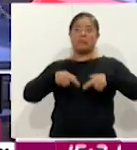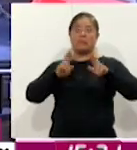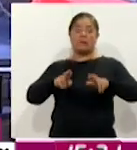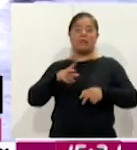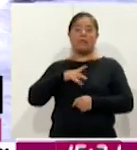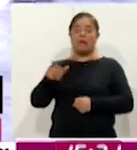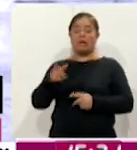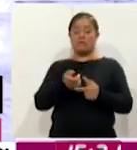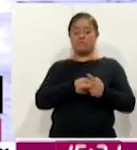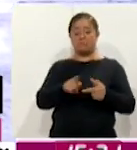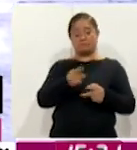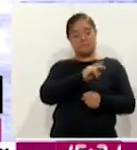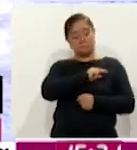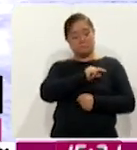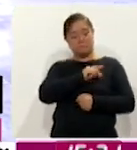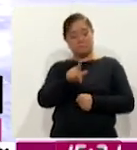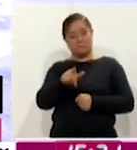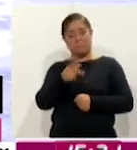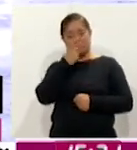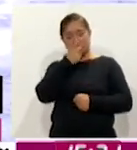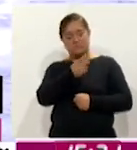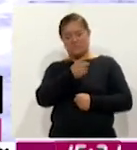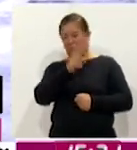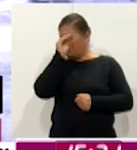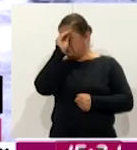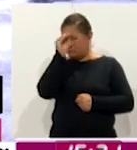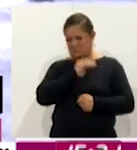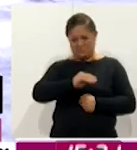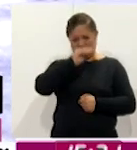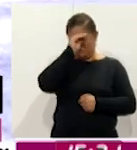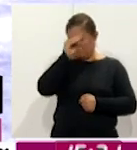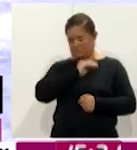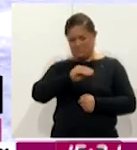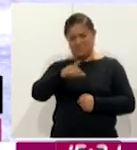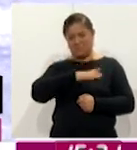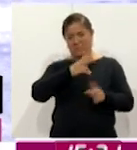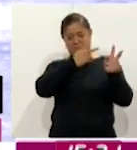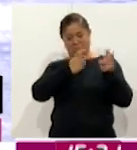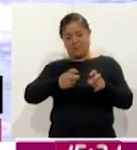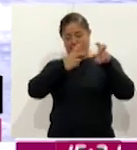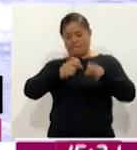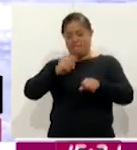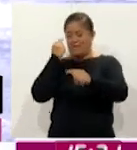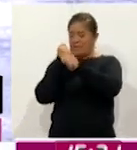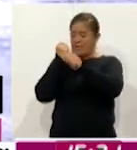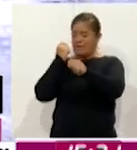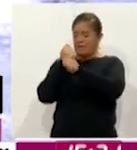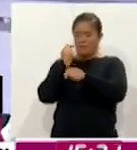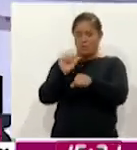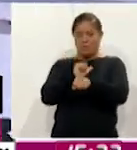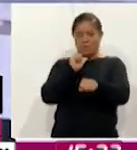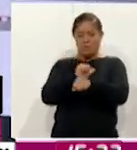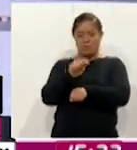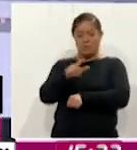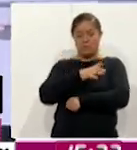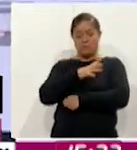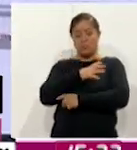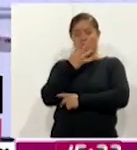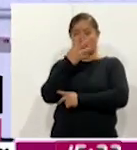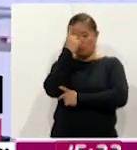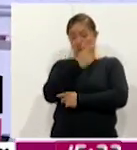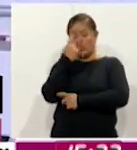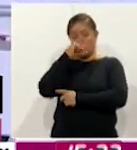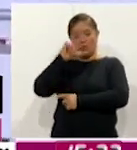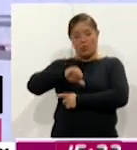iniciativa privada reprobaron las acciones emprendidas por parte de operadores de plataformas de transporte que sitiaron el Estado por más de 4 horas este